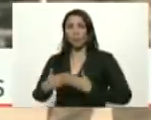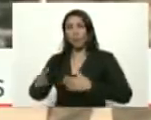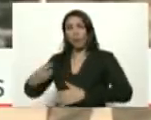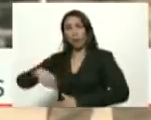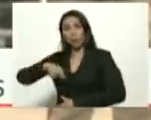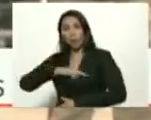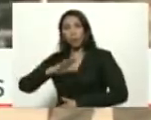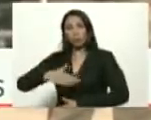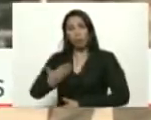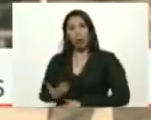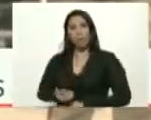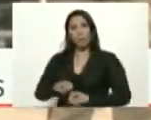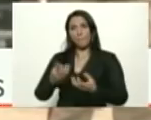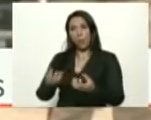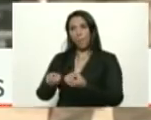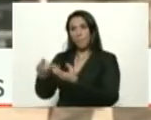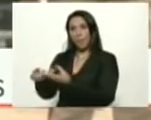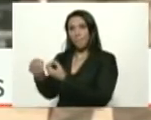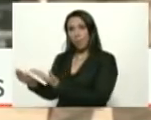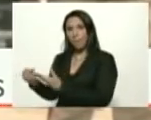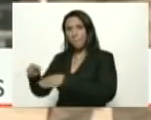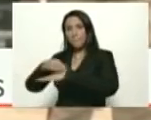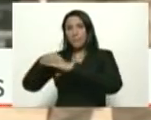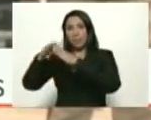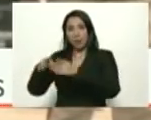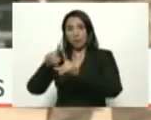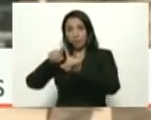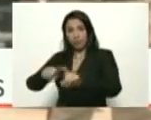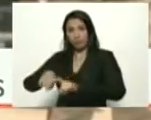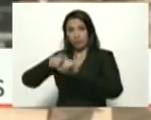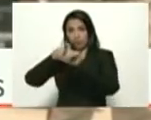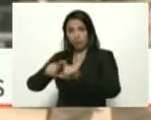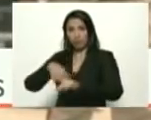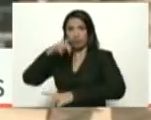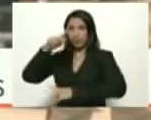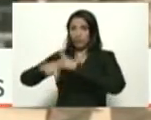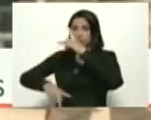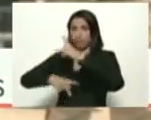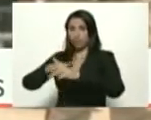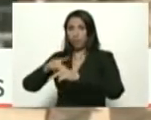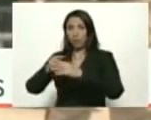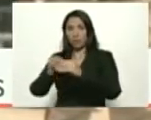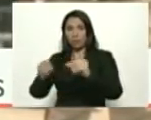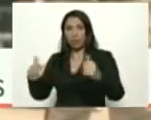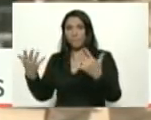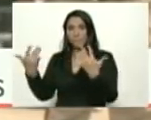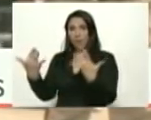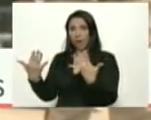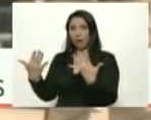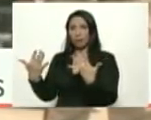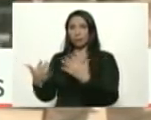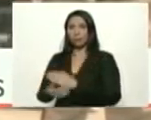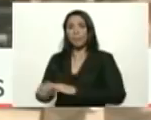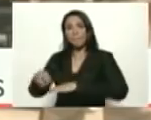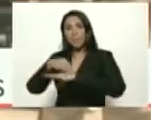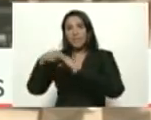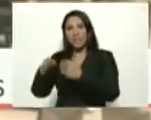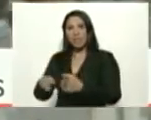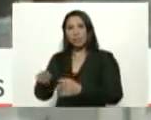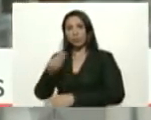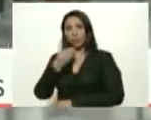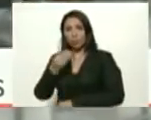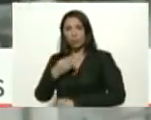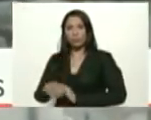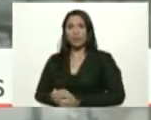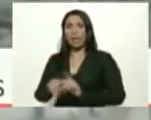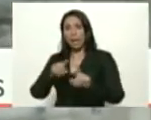podamos entregarle directamente a través del Ministerio de Agricultura, Productividad y Tierra, de la mano del comandante Wilman Castro Soteldo, todos los insumos